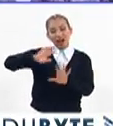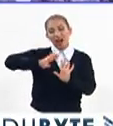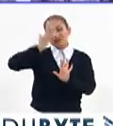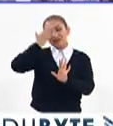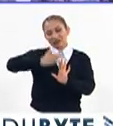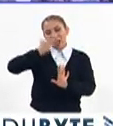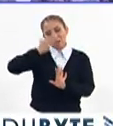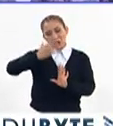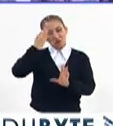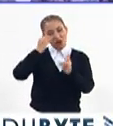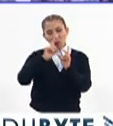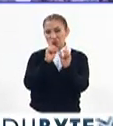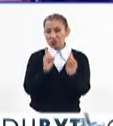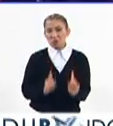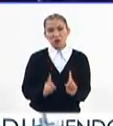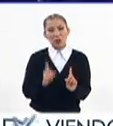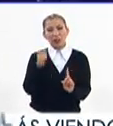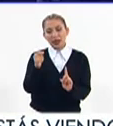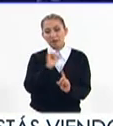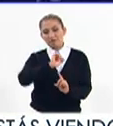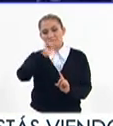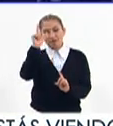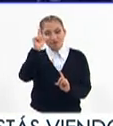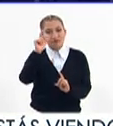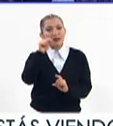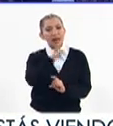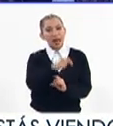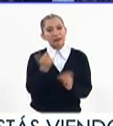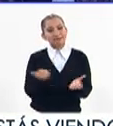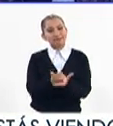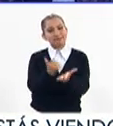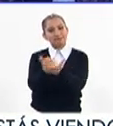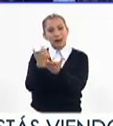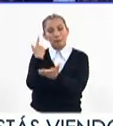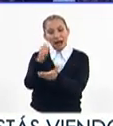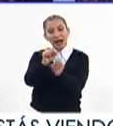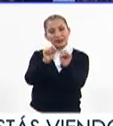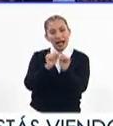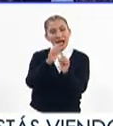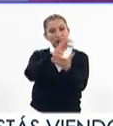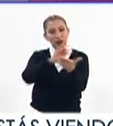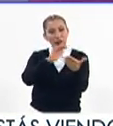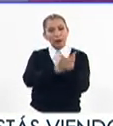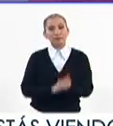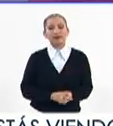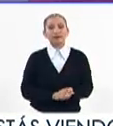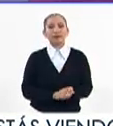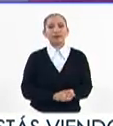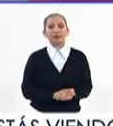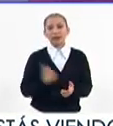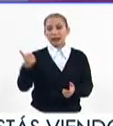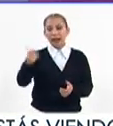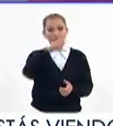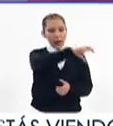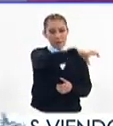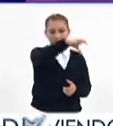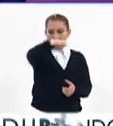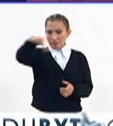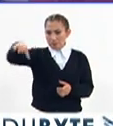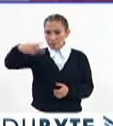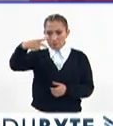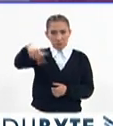están capacitadas con un diplomado de profesionalización de mediadores de salas de lectura. Cada núcleo de